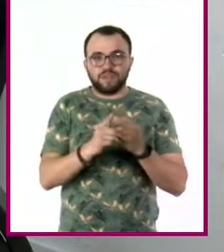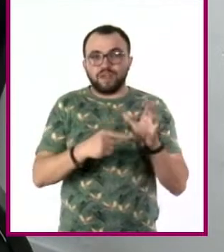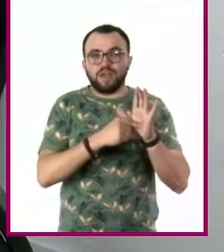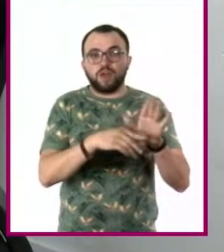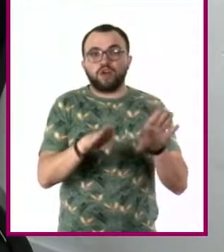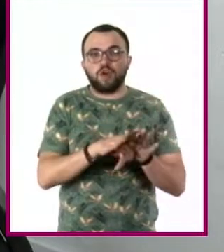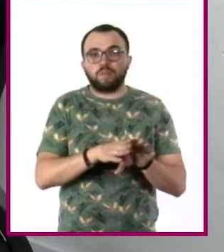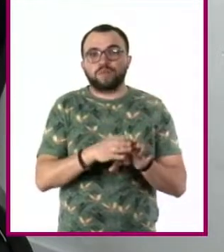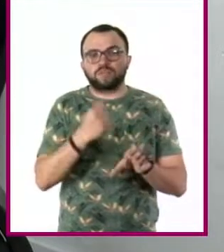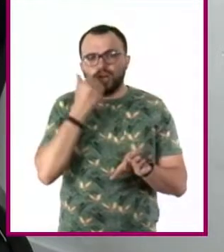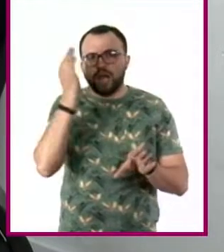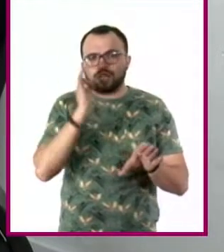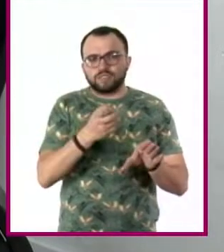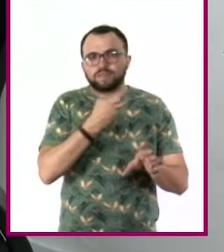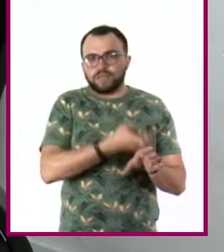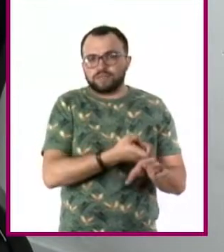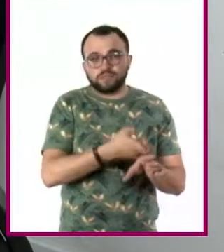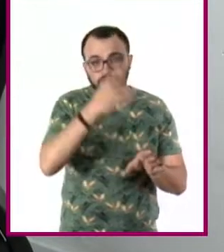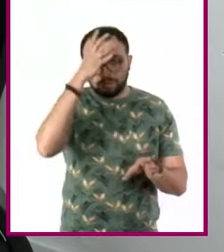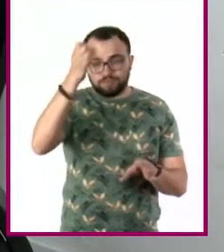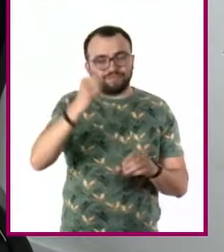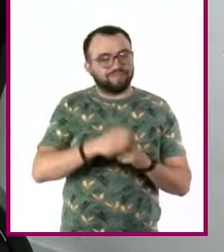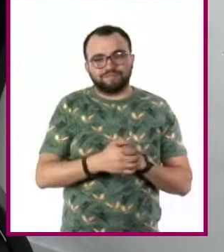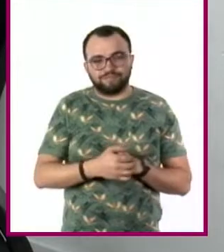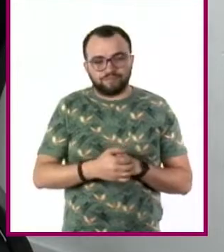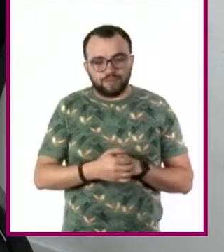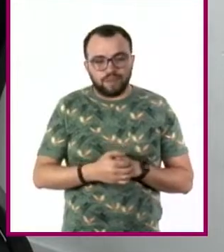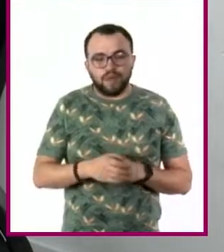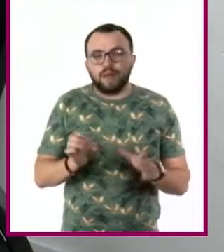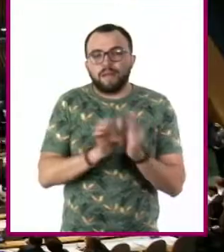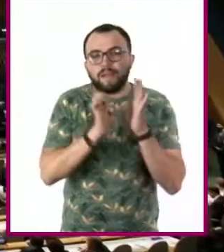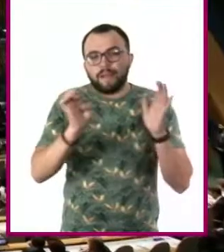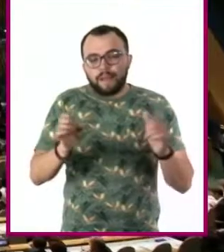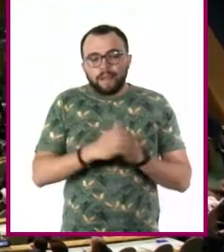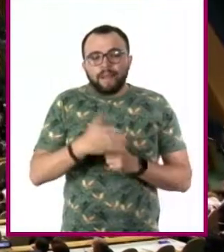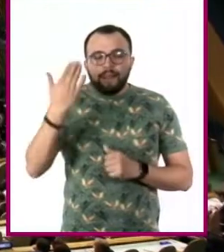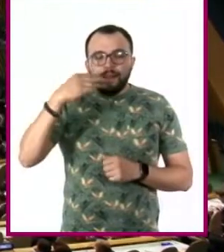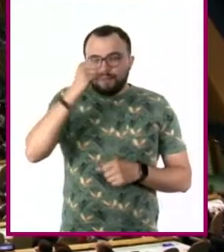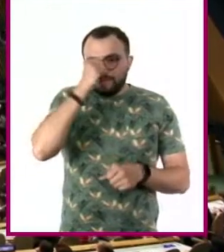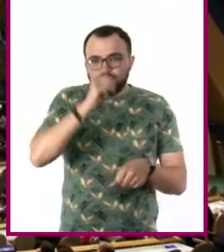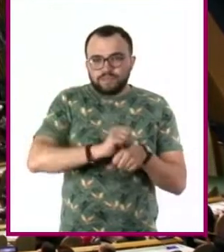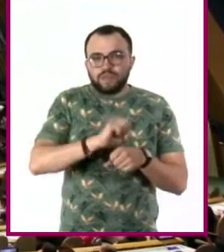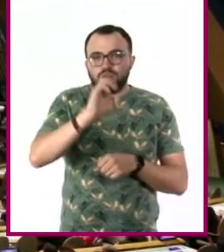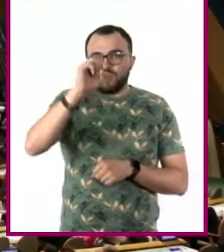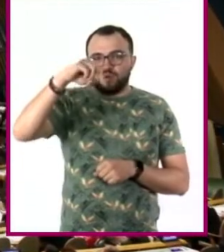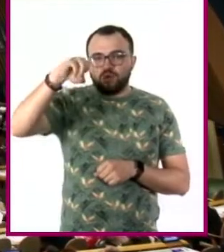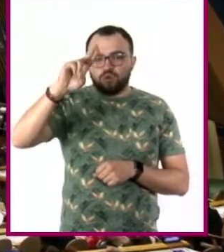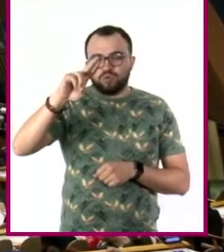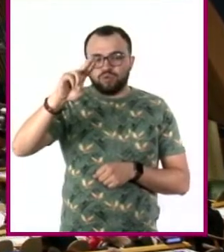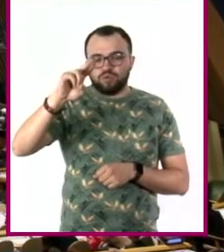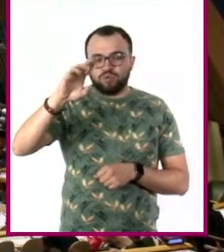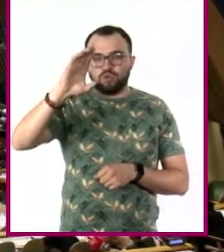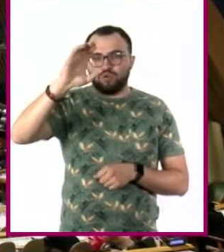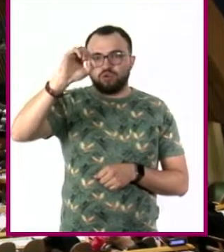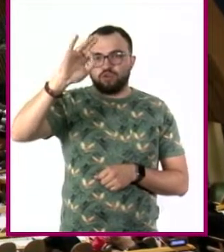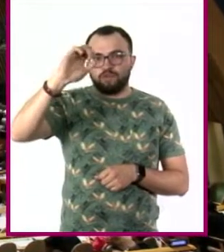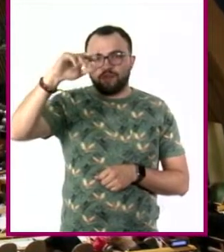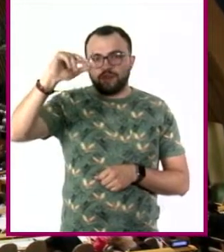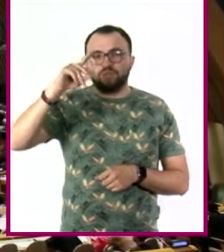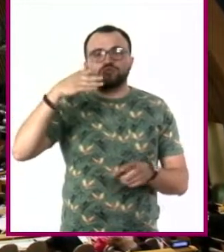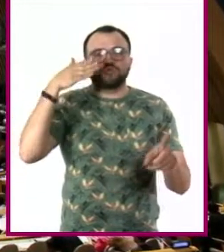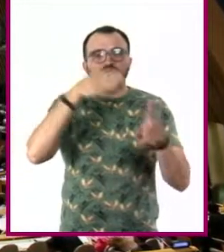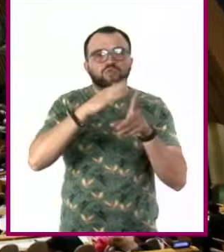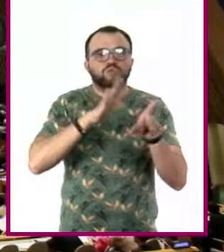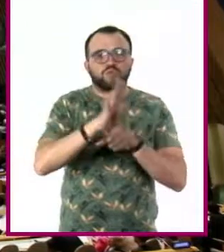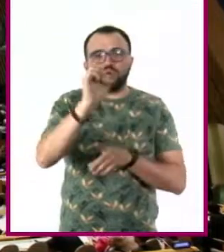amplio de las 2 dimensiones. Por ejemplo, el exsecretario de las Naciones Unidas, Kofi Annan, enfocaba el trabajo